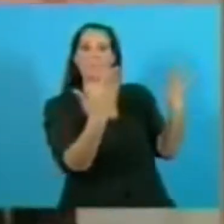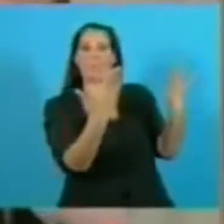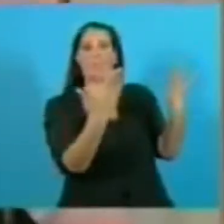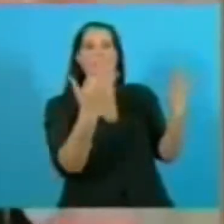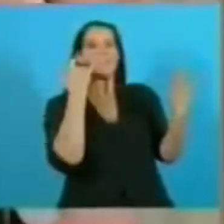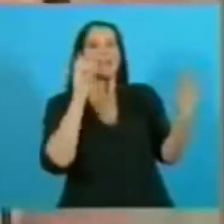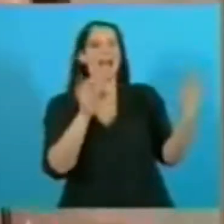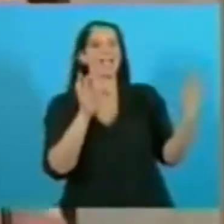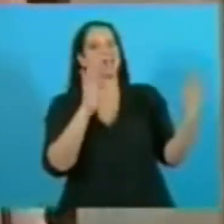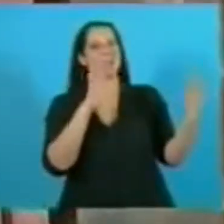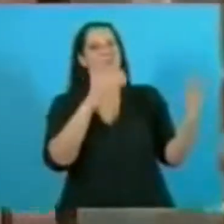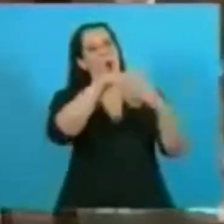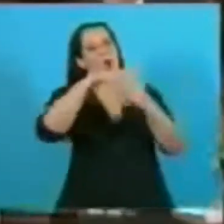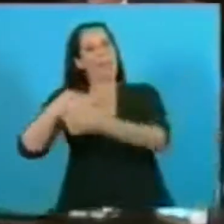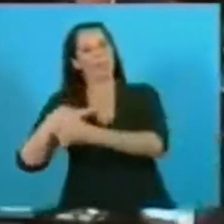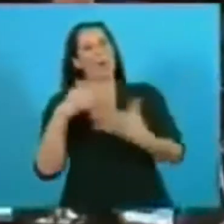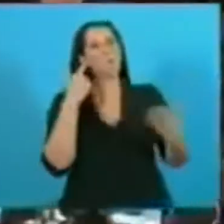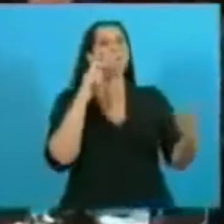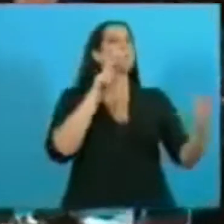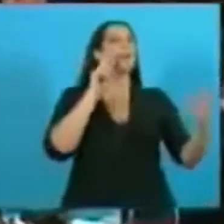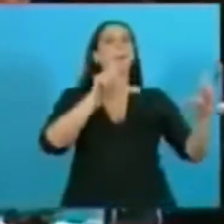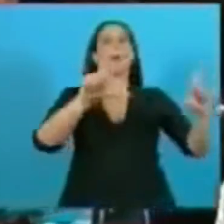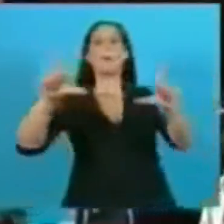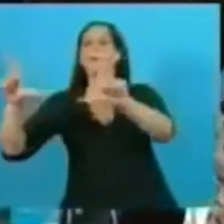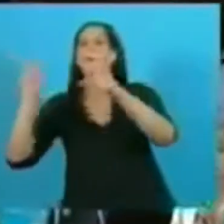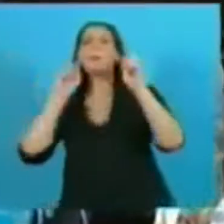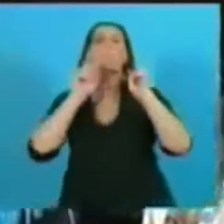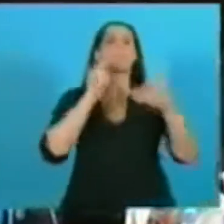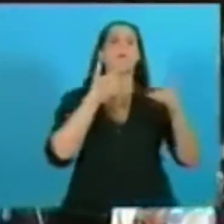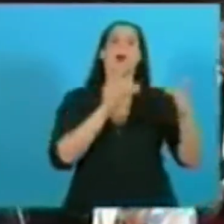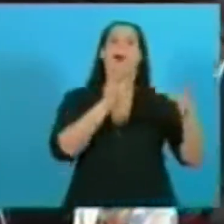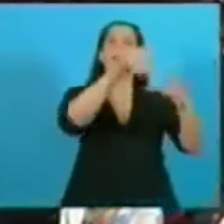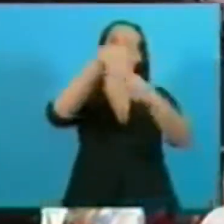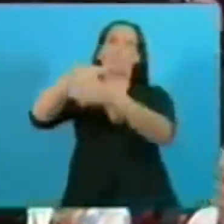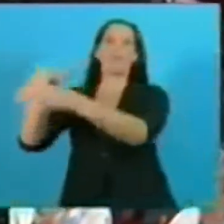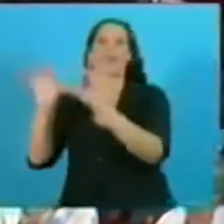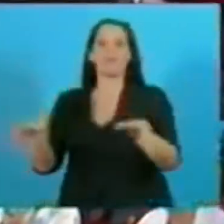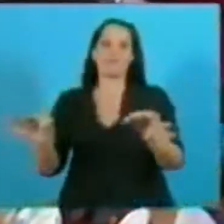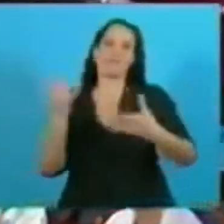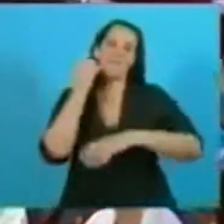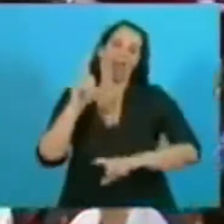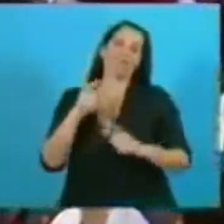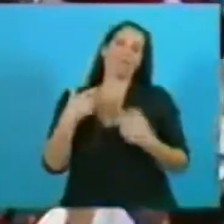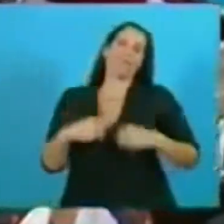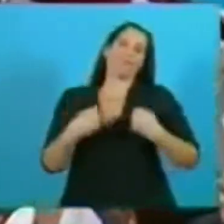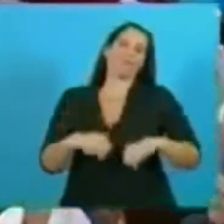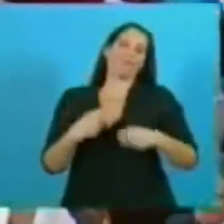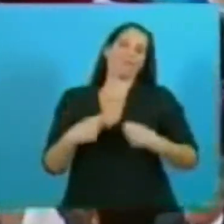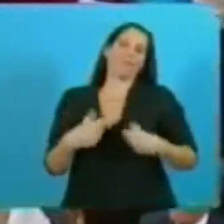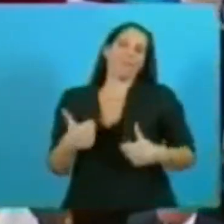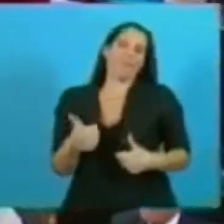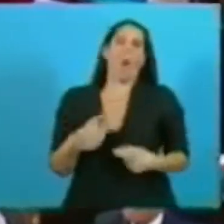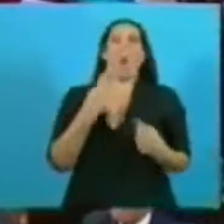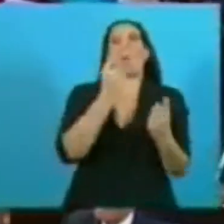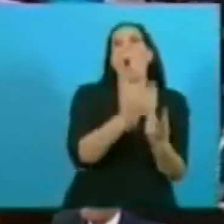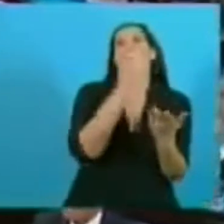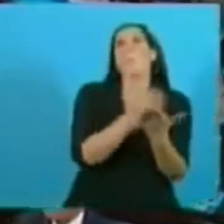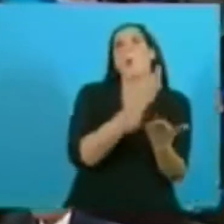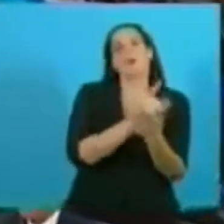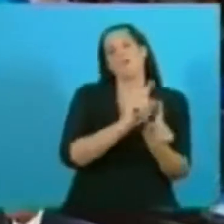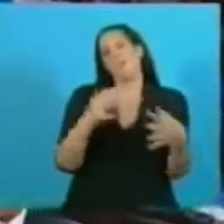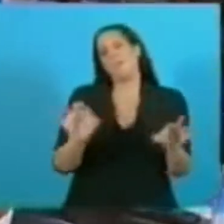más o menos sé todo lo que viene adentro. Así que es un ejercicio que uno adquiere con la residencia, no hace falta leer una hoja por hoja.